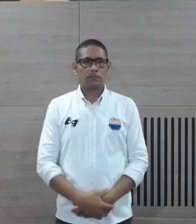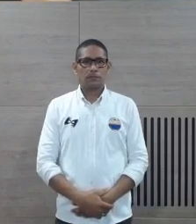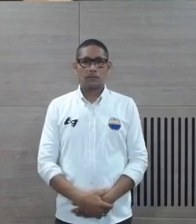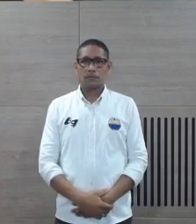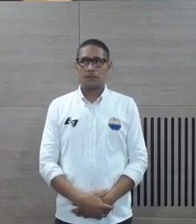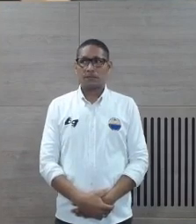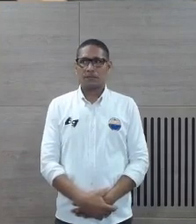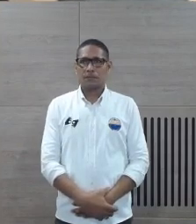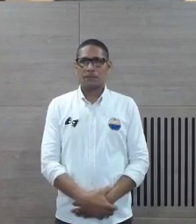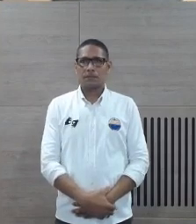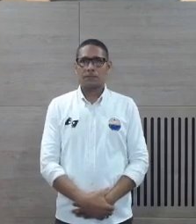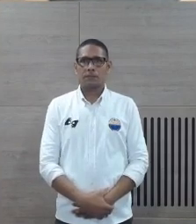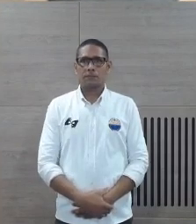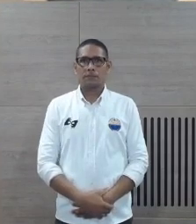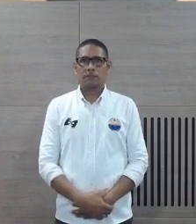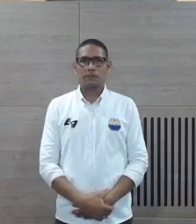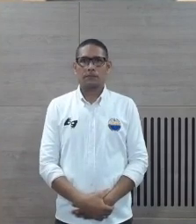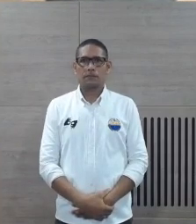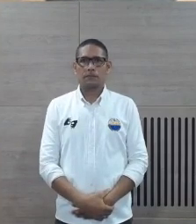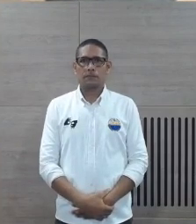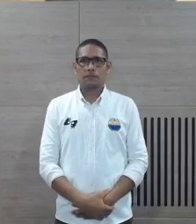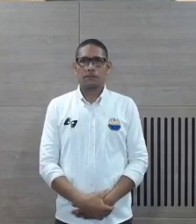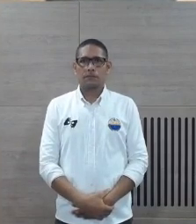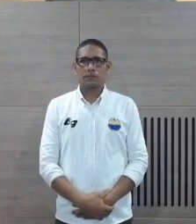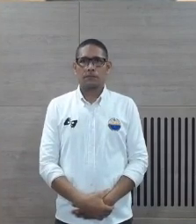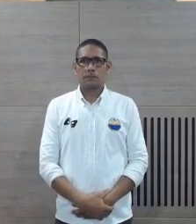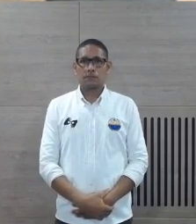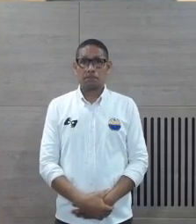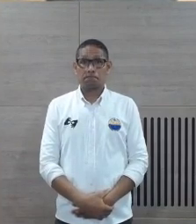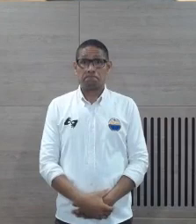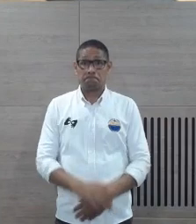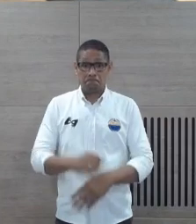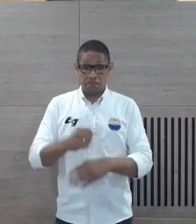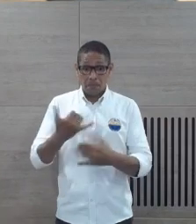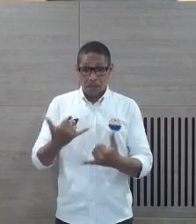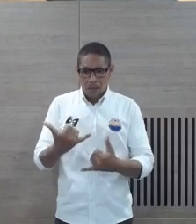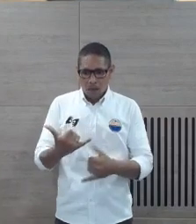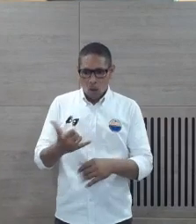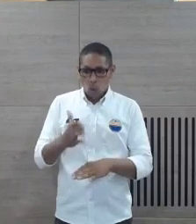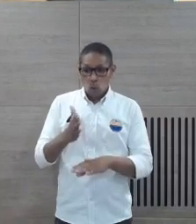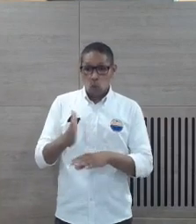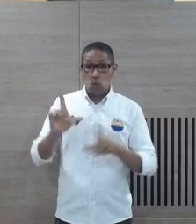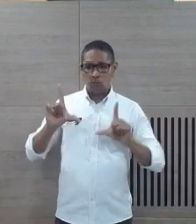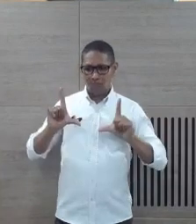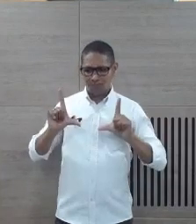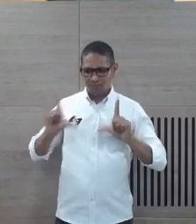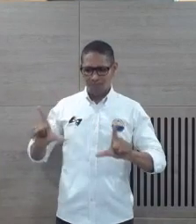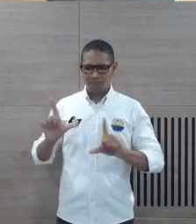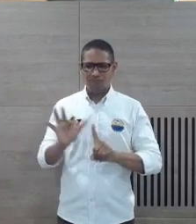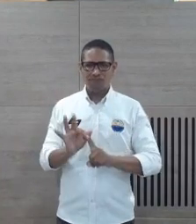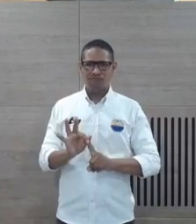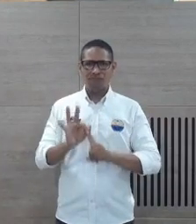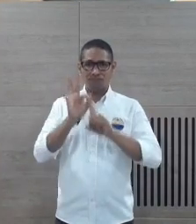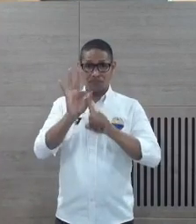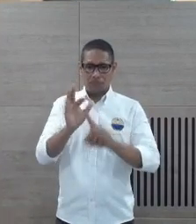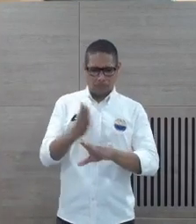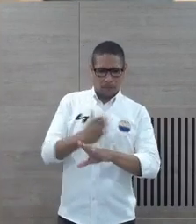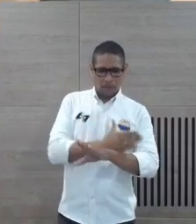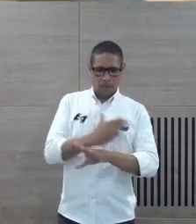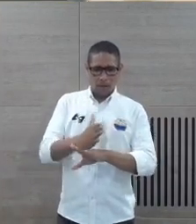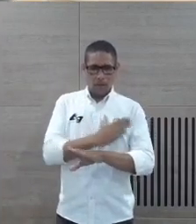Antes de entregar los diplomas honoríficos, el rector hará la entrega simbólica por facultad a cada uno de los graduandos.